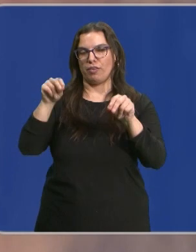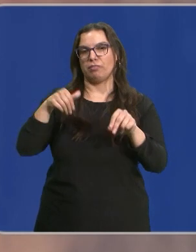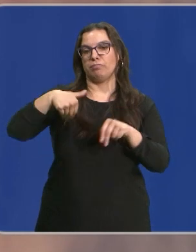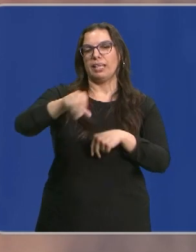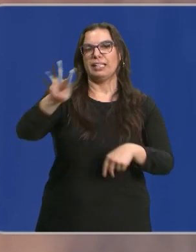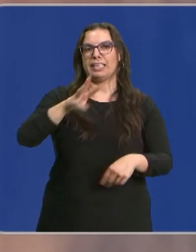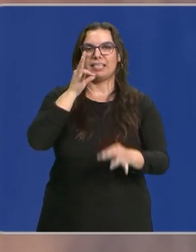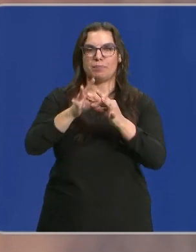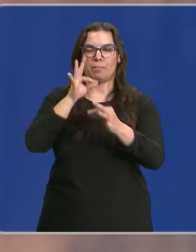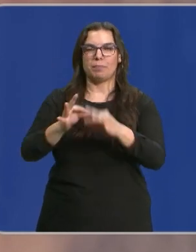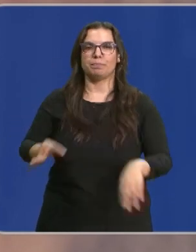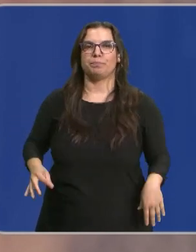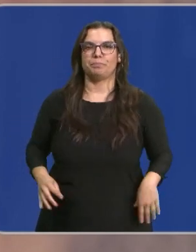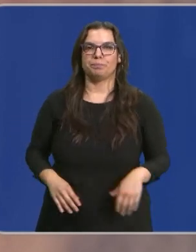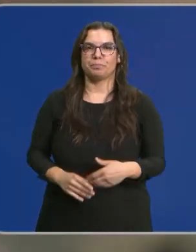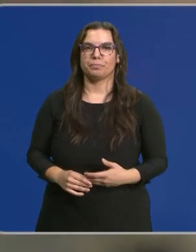próximo 3 de septiembre